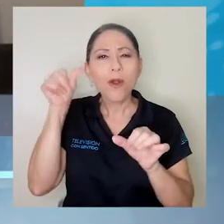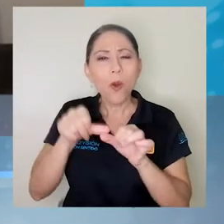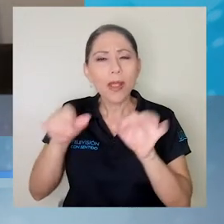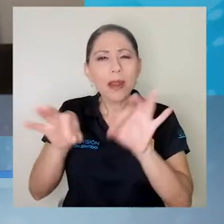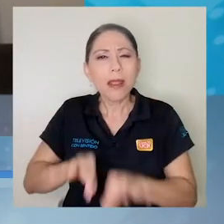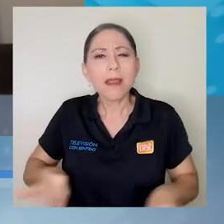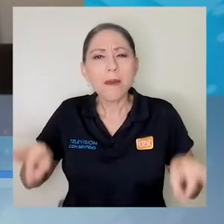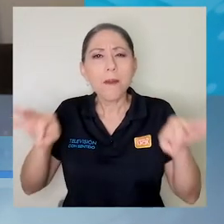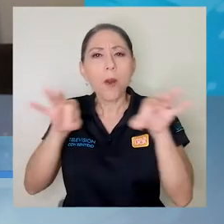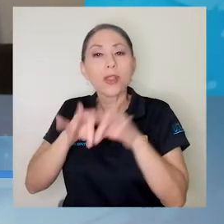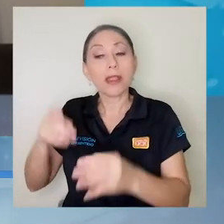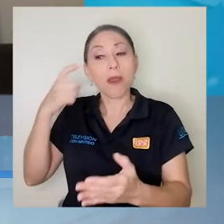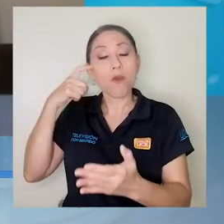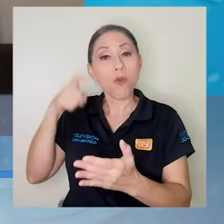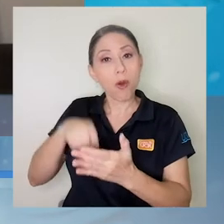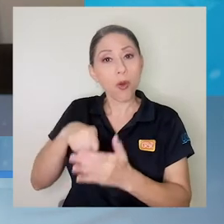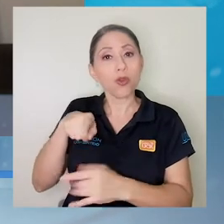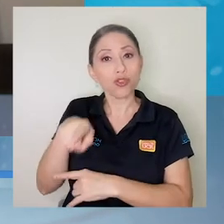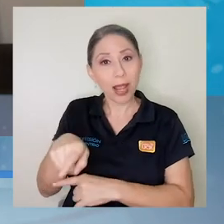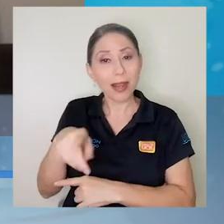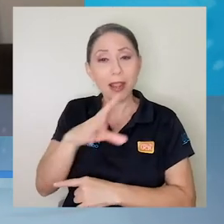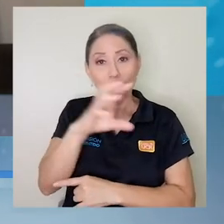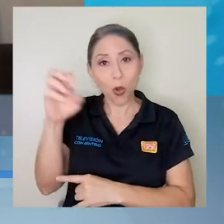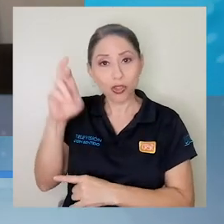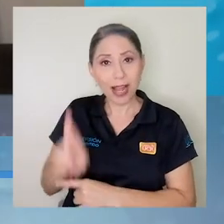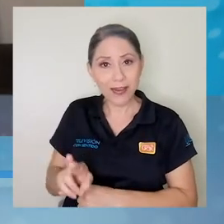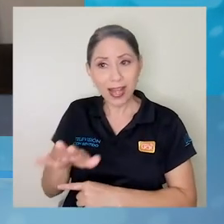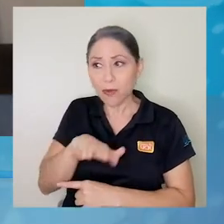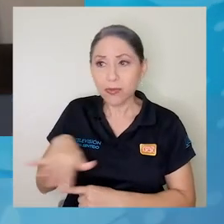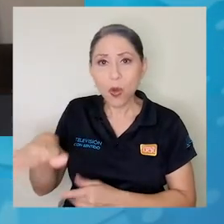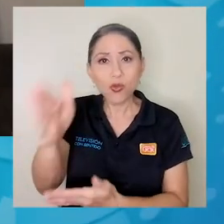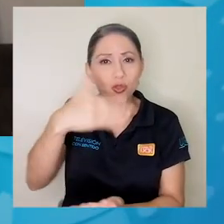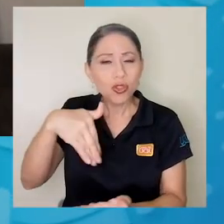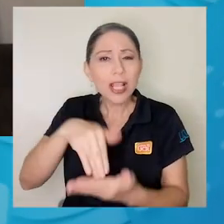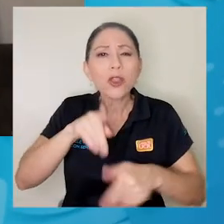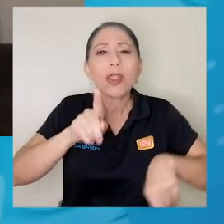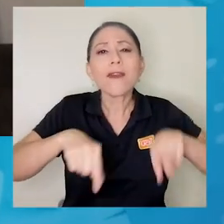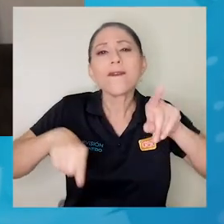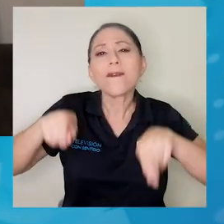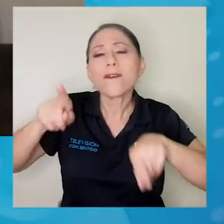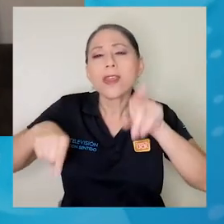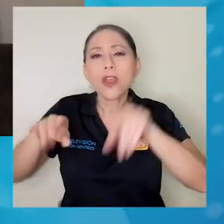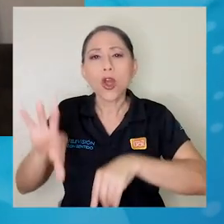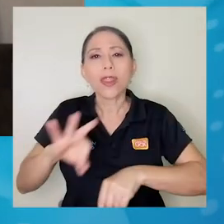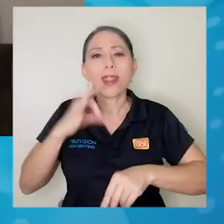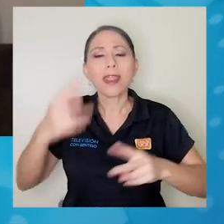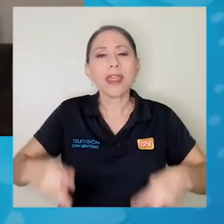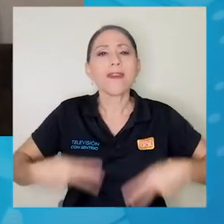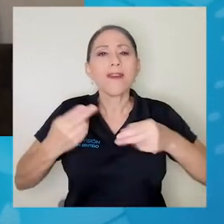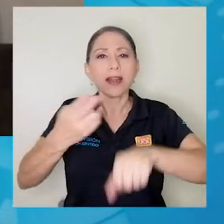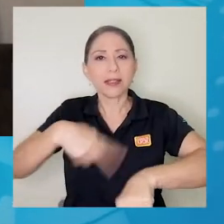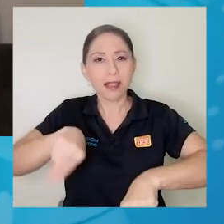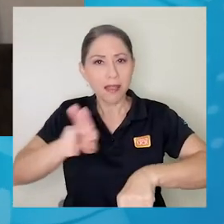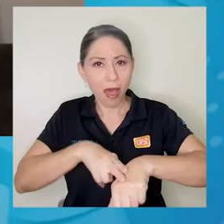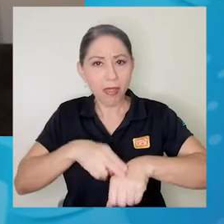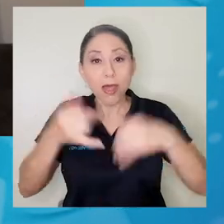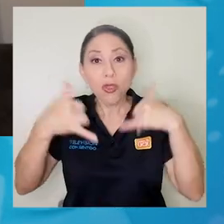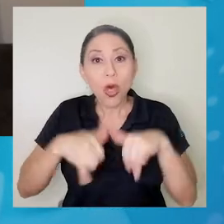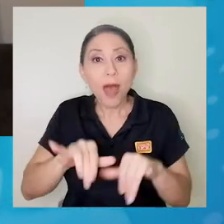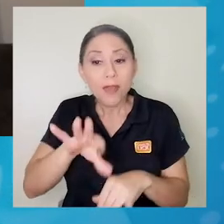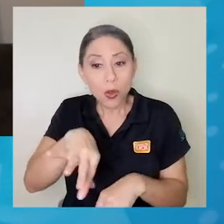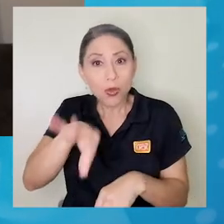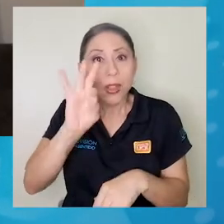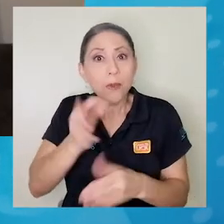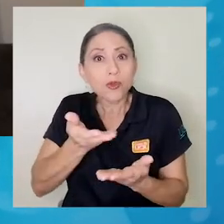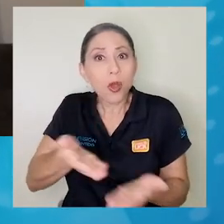importancia, digamos, de reconocer a Costa Rica como un centro de biodiversidad, donde podemos encontrar todavía especies